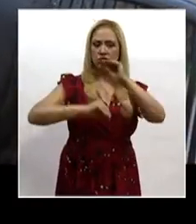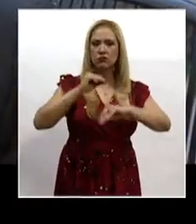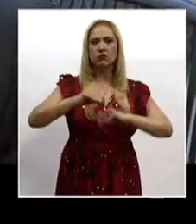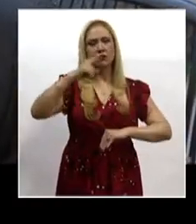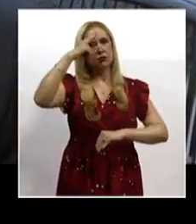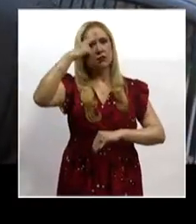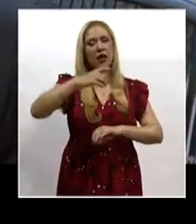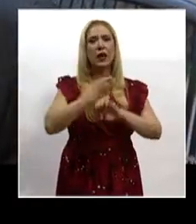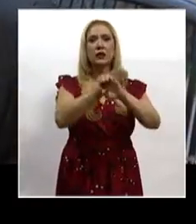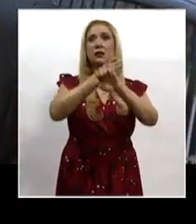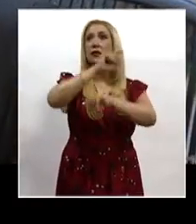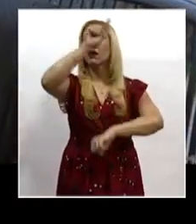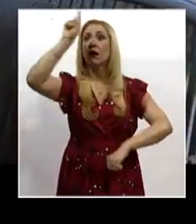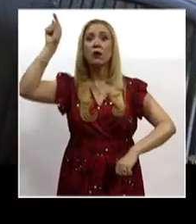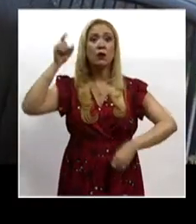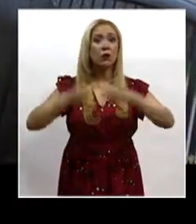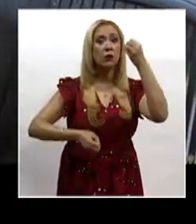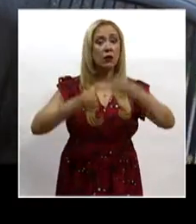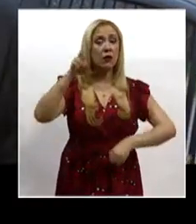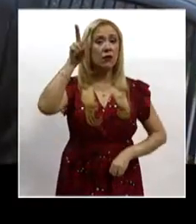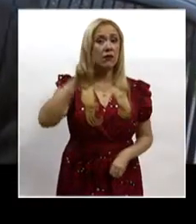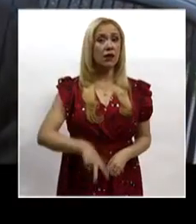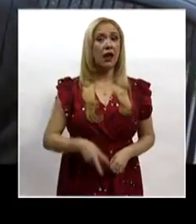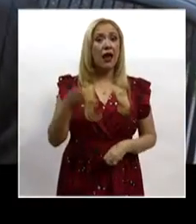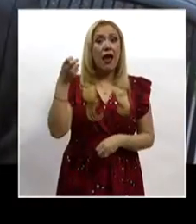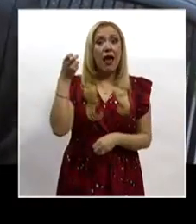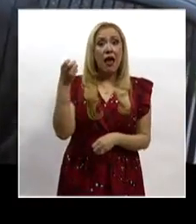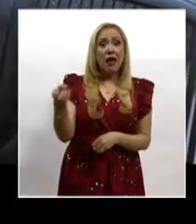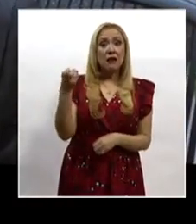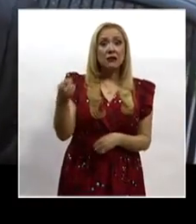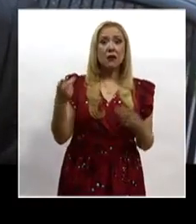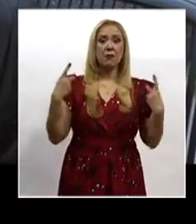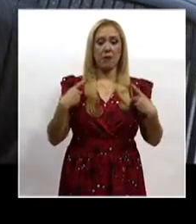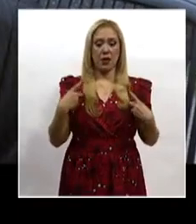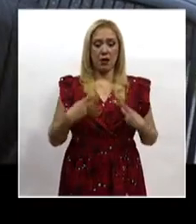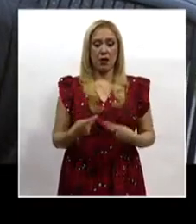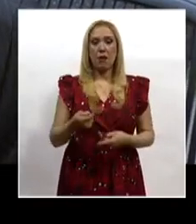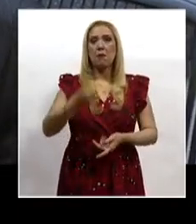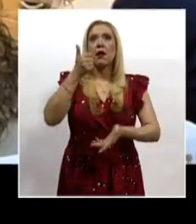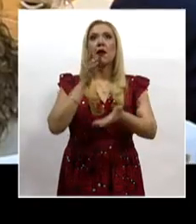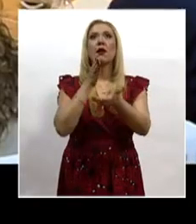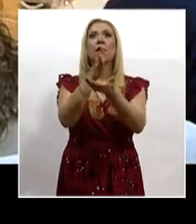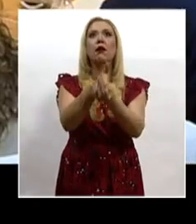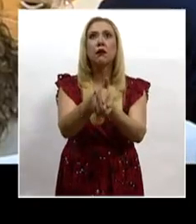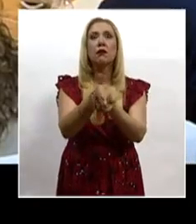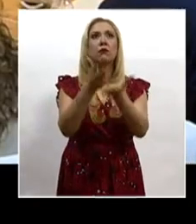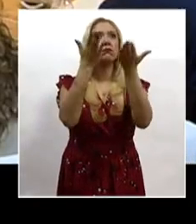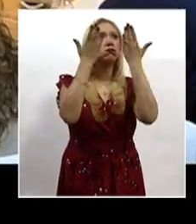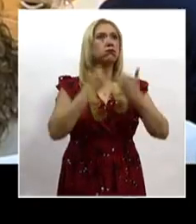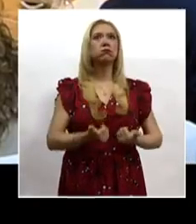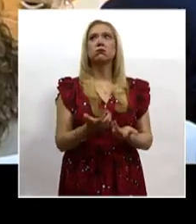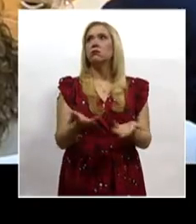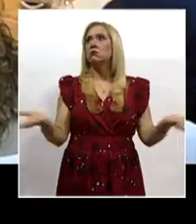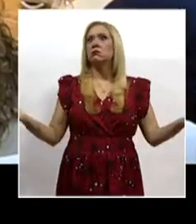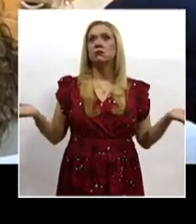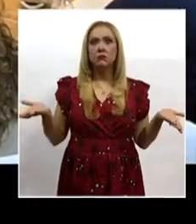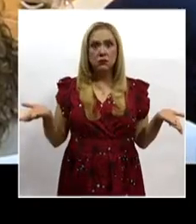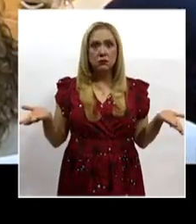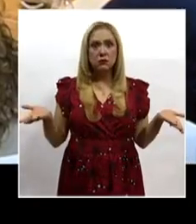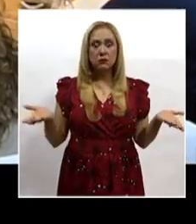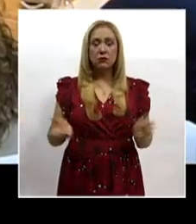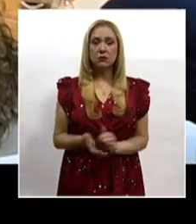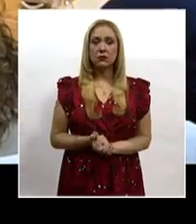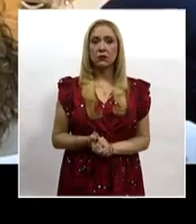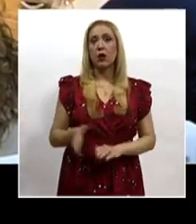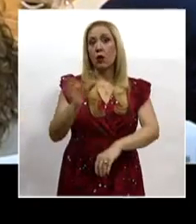justicia local, que es la puerta de entrada del ciudadano a la justicia. Al encuentro con los